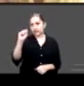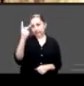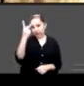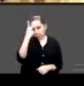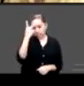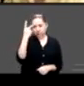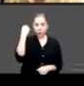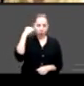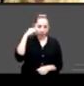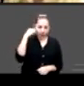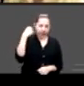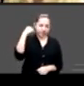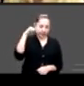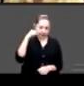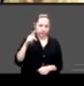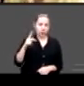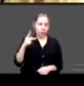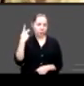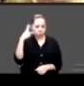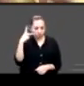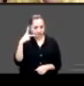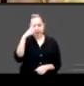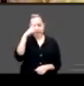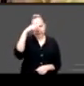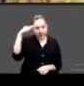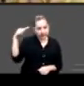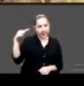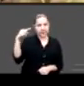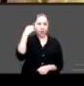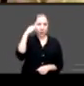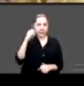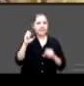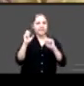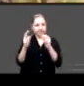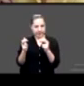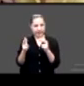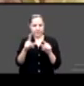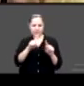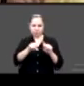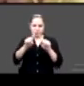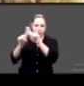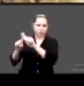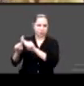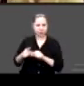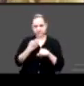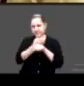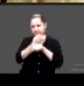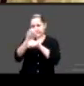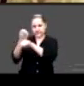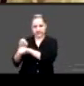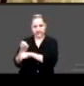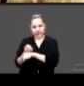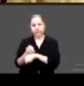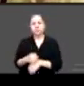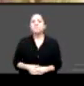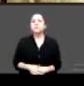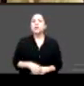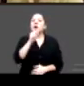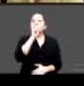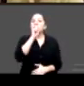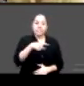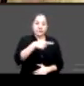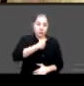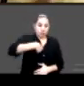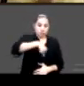Puebla, Nayarit, Chihuahua y Chiapas. Entonces, por ahí también está este armado de esta estrategia con la que estamos trabajando también